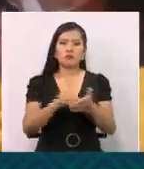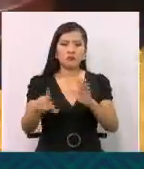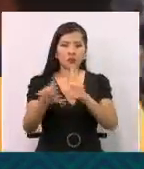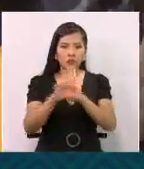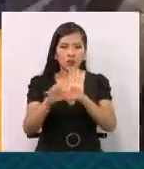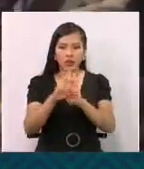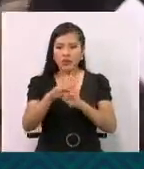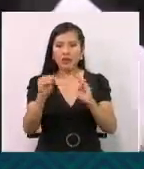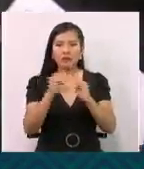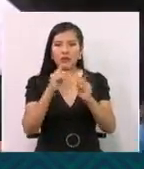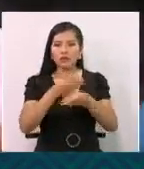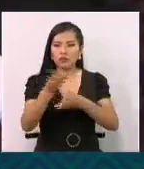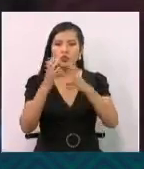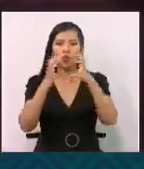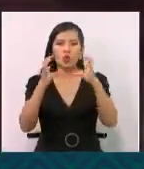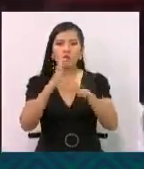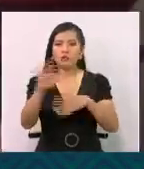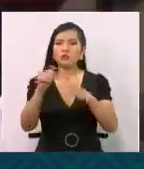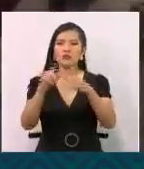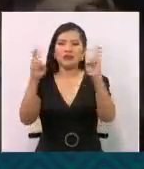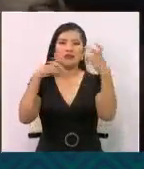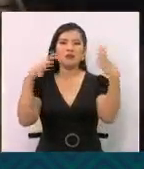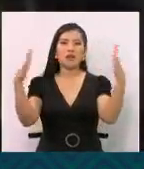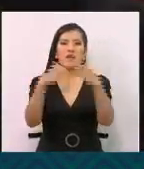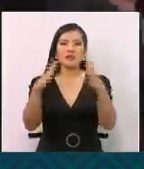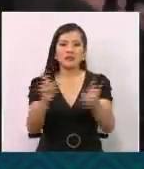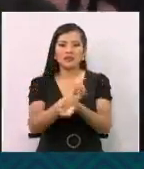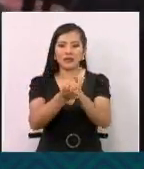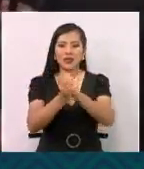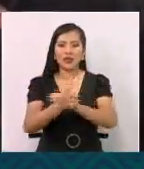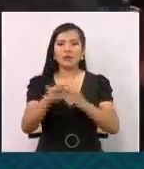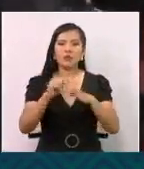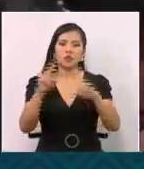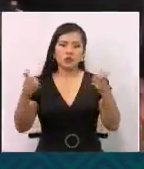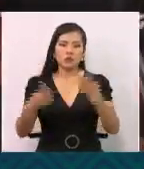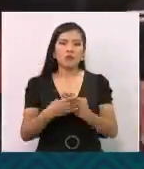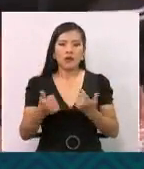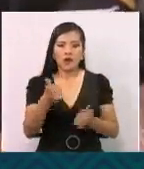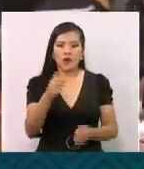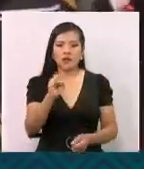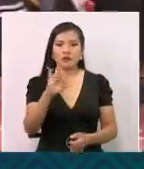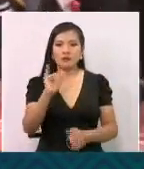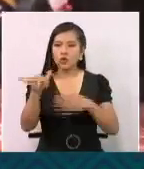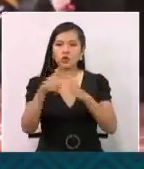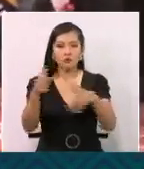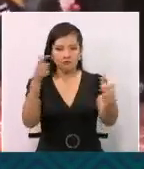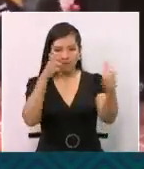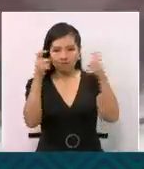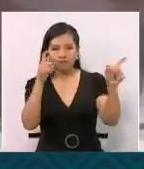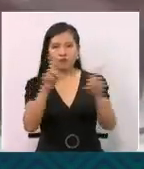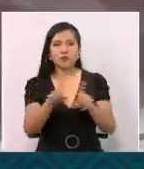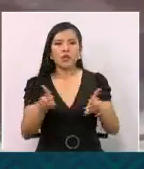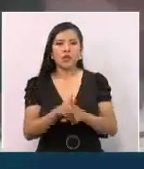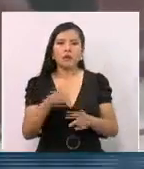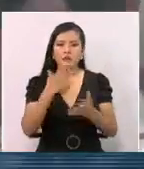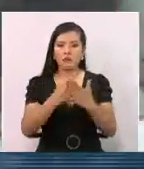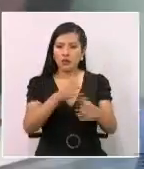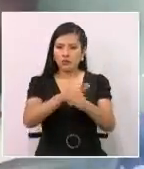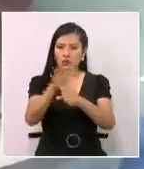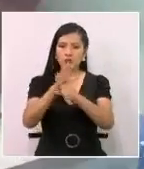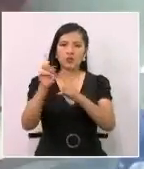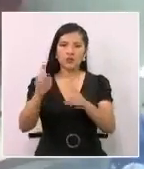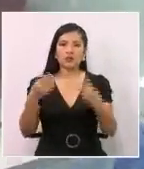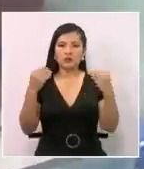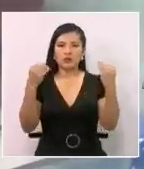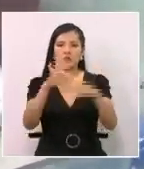de comunicaciones a las casas de cambio a través de la Autoridad del Sistema Financiero, ASFI, para que activen los mecanismos a disposición para abastecer de